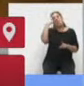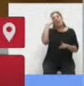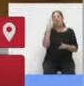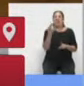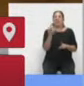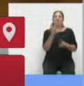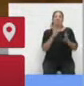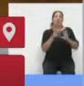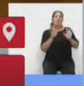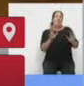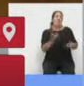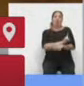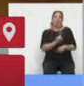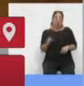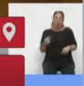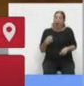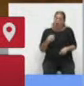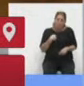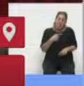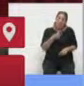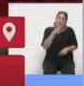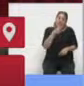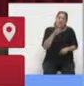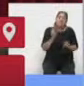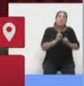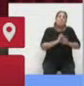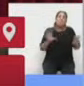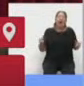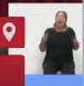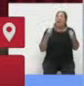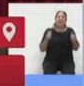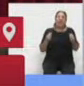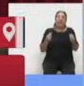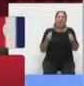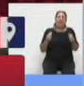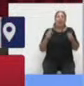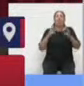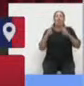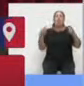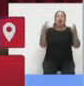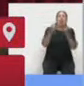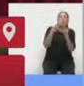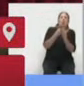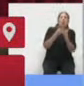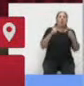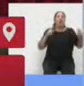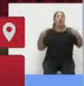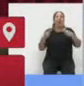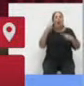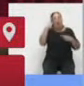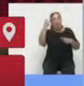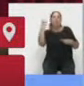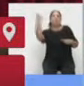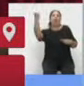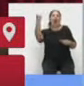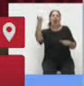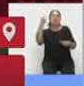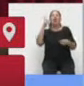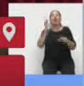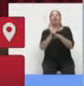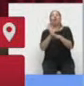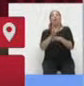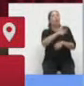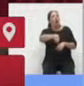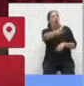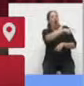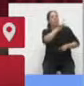contrariamente a lo que se temía, es bastante pragmático. Claudio, se supone que hay